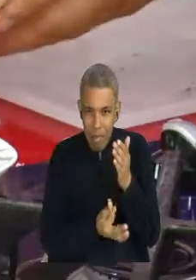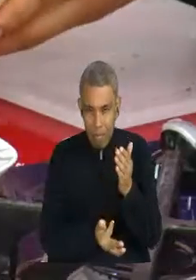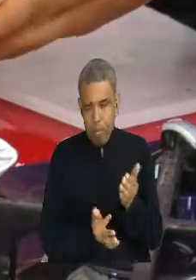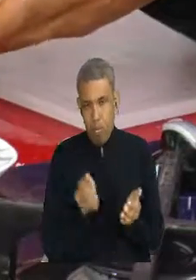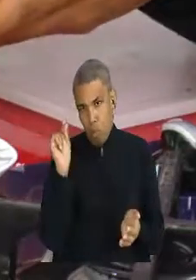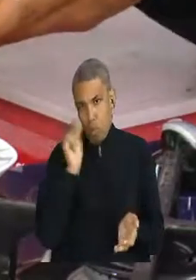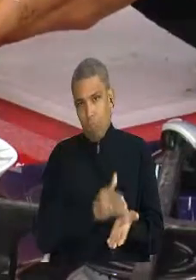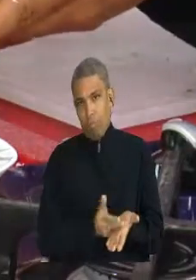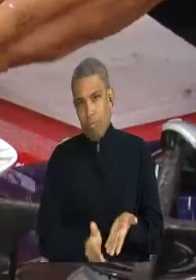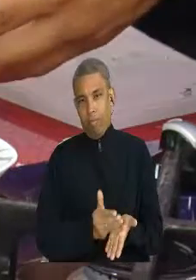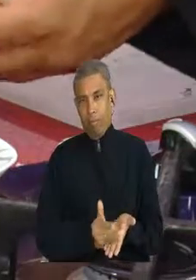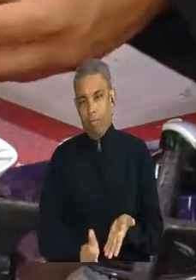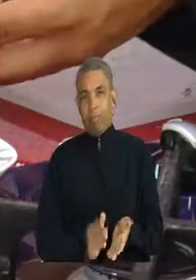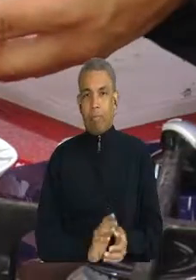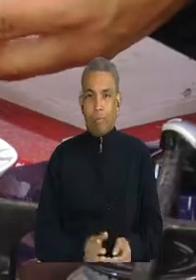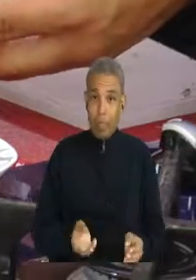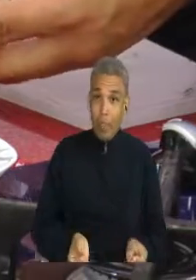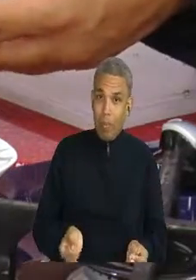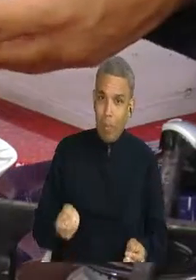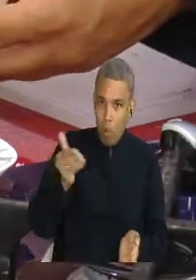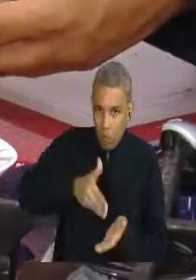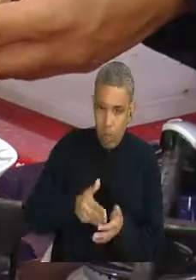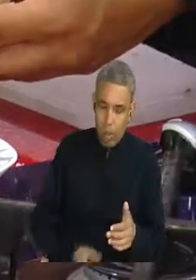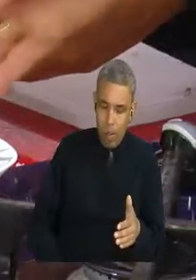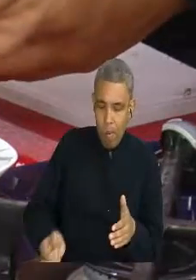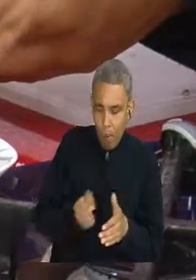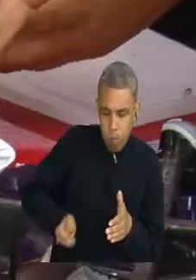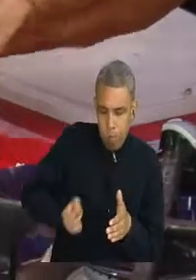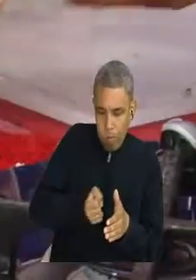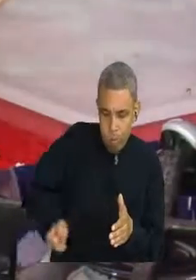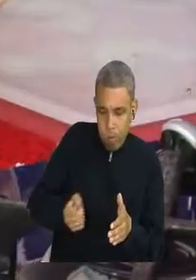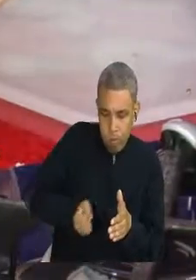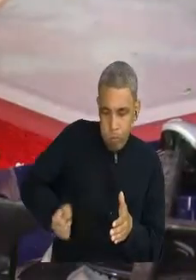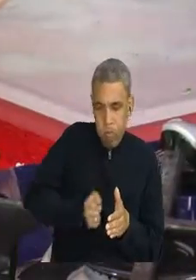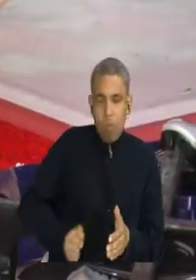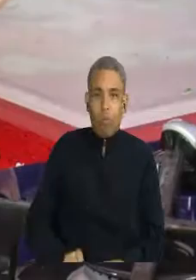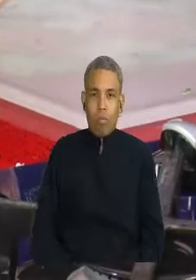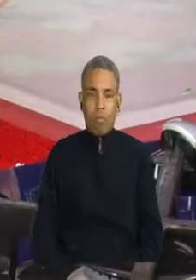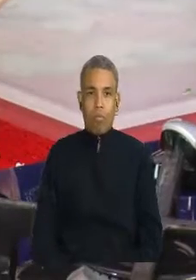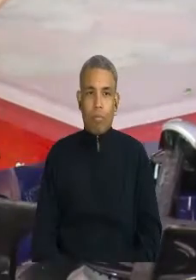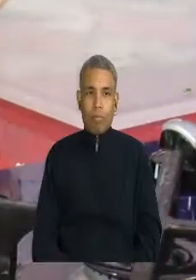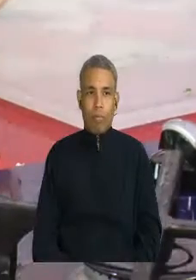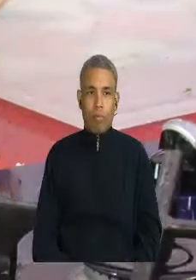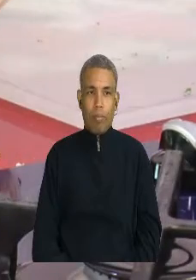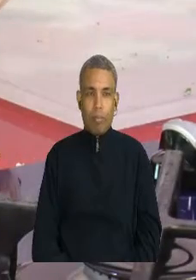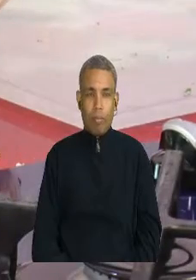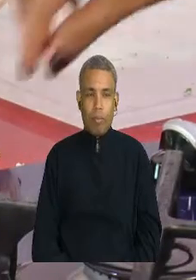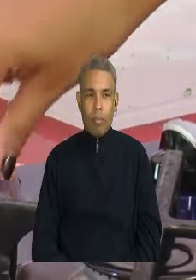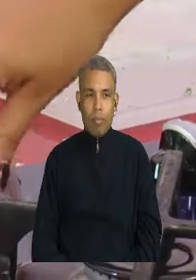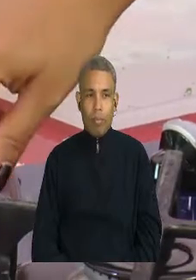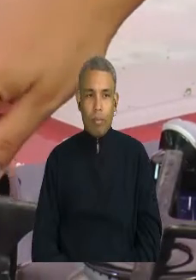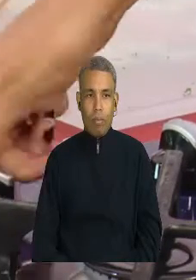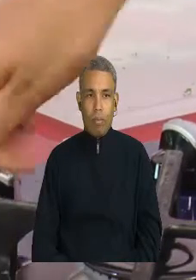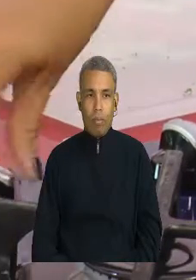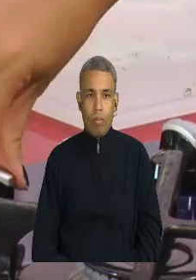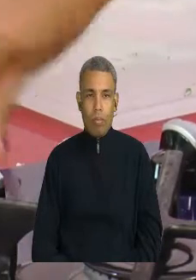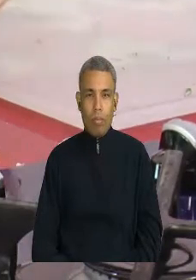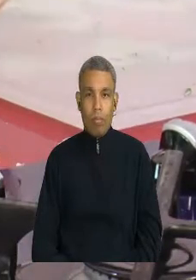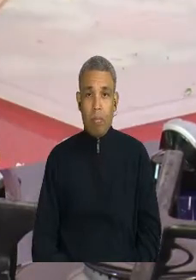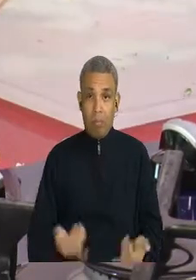Roche. Entonces aquí empezamos a mezclar nuevamente. Okay, y ven, ya yo voy a empezar a retirar porque ya vamos a hacer